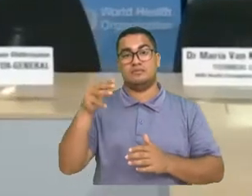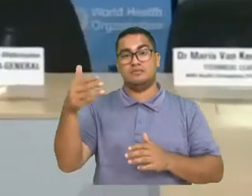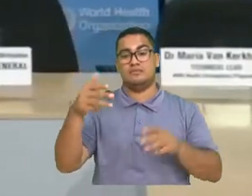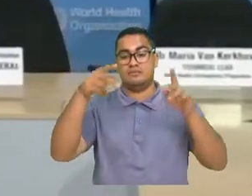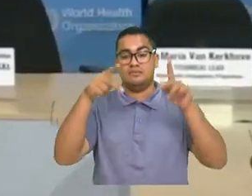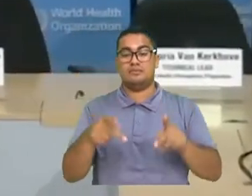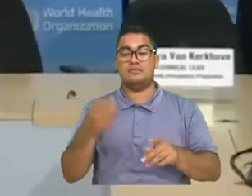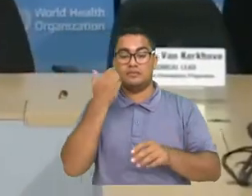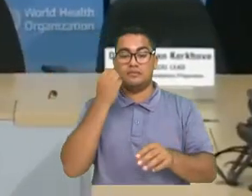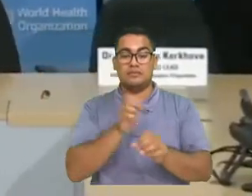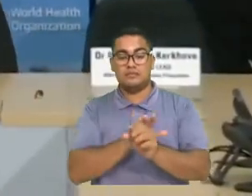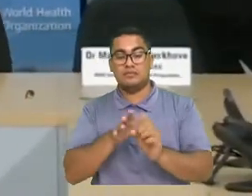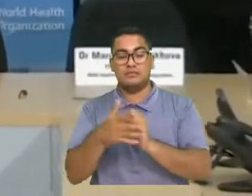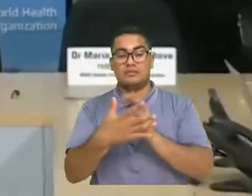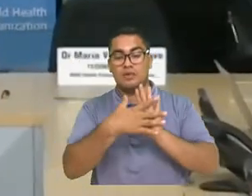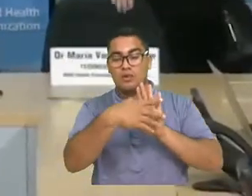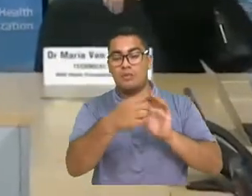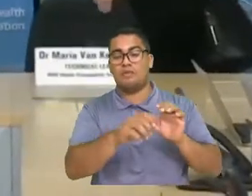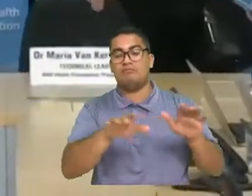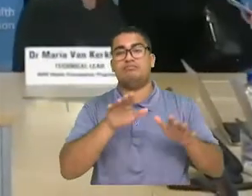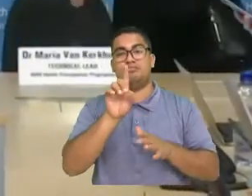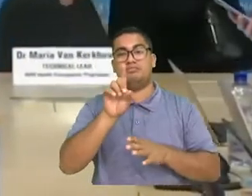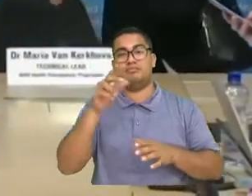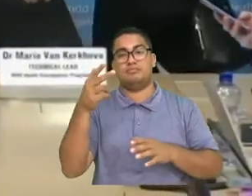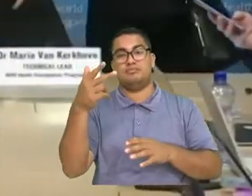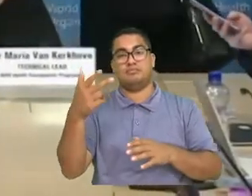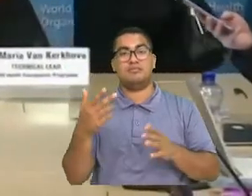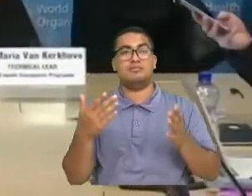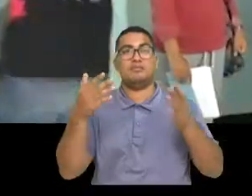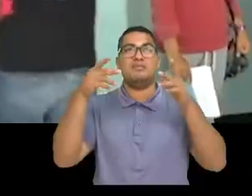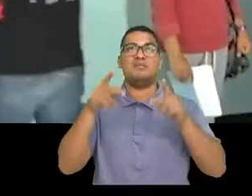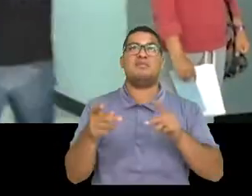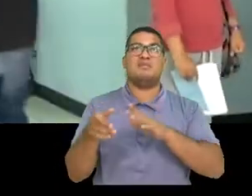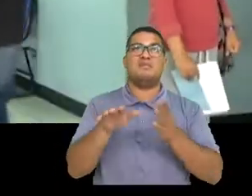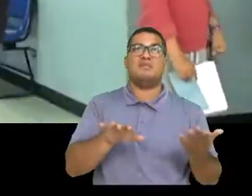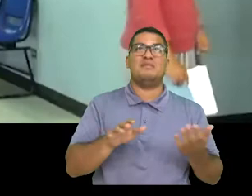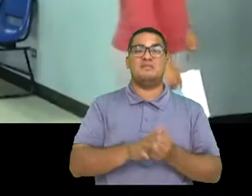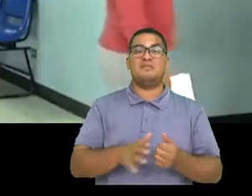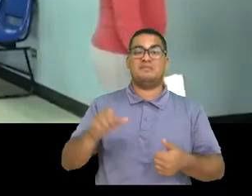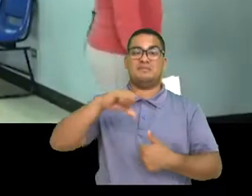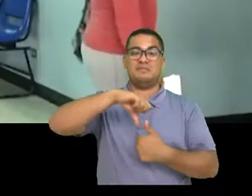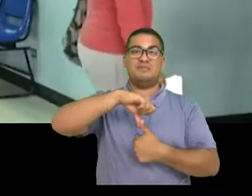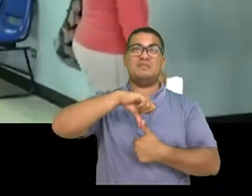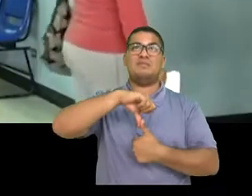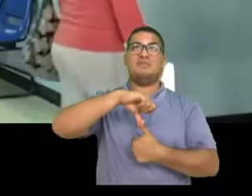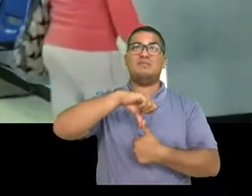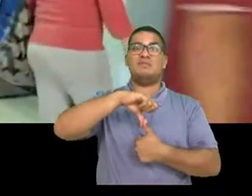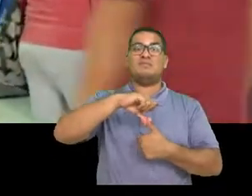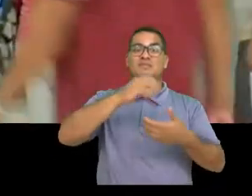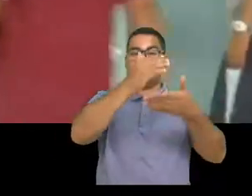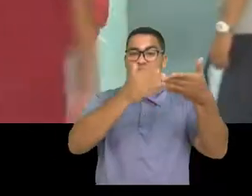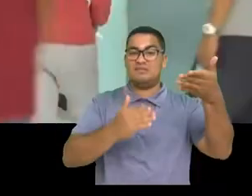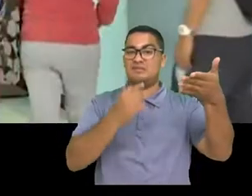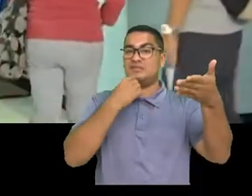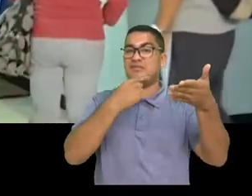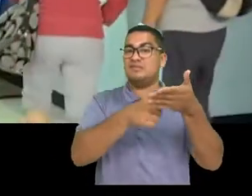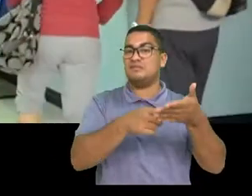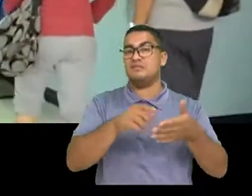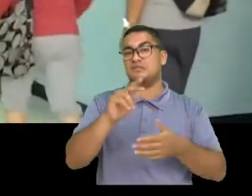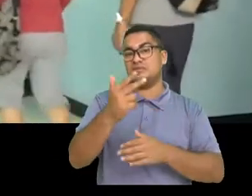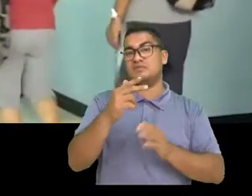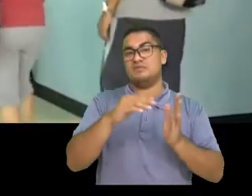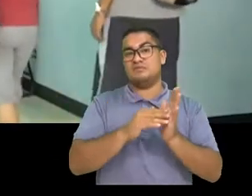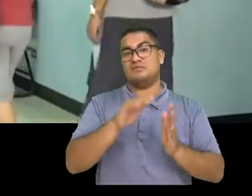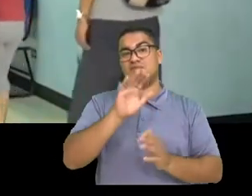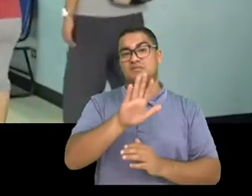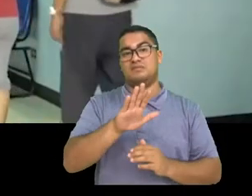contagios y 127 muertos. Por su parte, Centroamérica reporta 8.591 casos